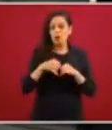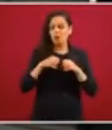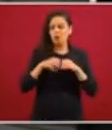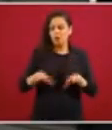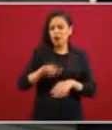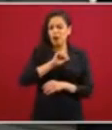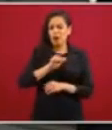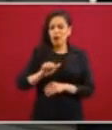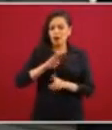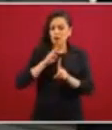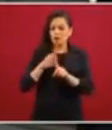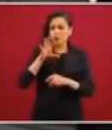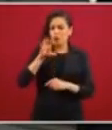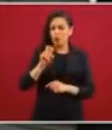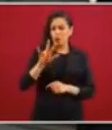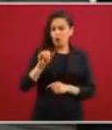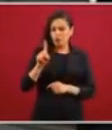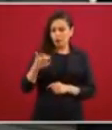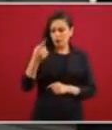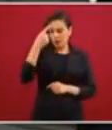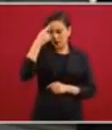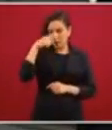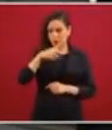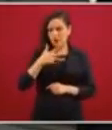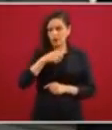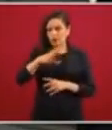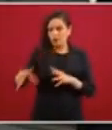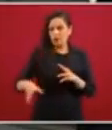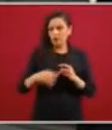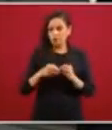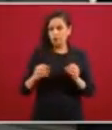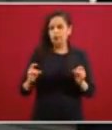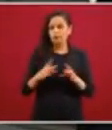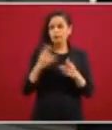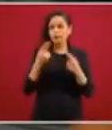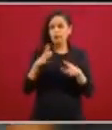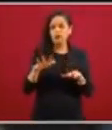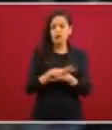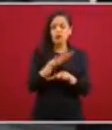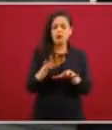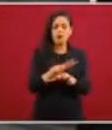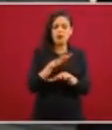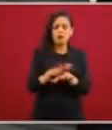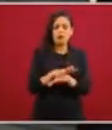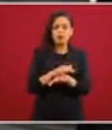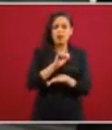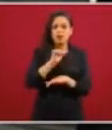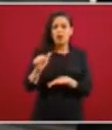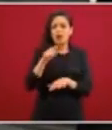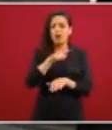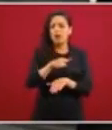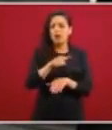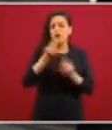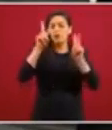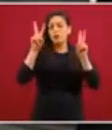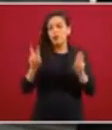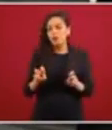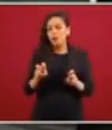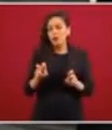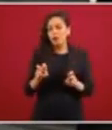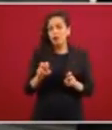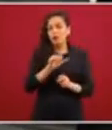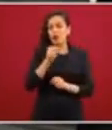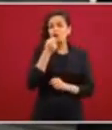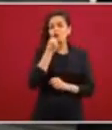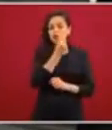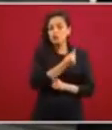existen algunas nuevas recomendaciones o recomendaciones que se tienen que cambiar, especialmente en temas pediátricos y en temas,